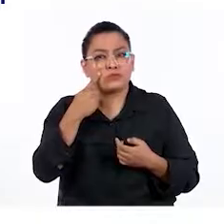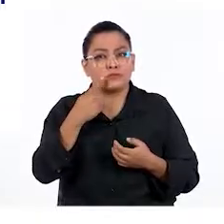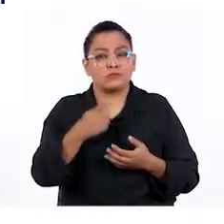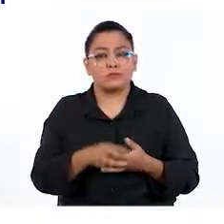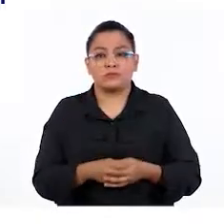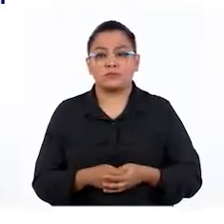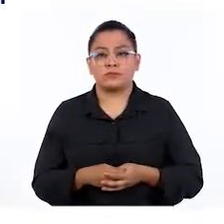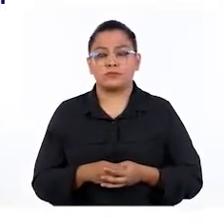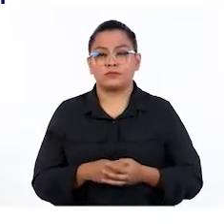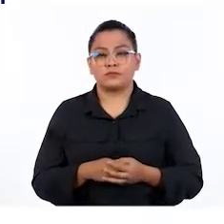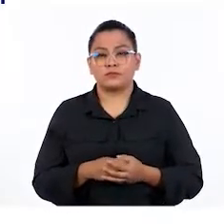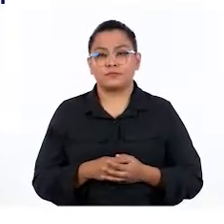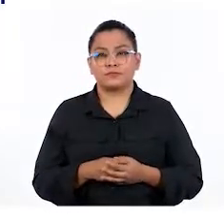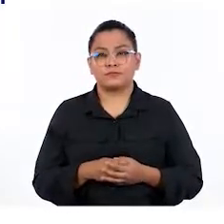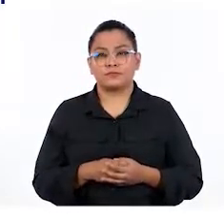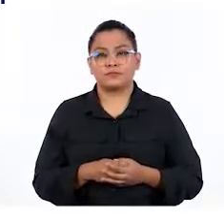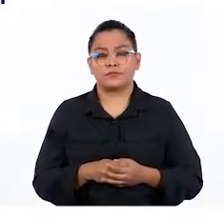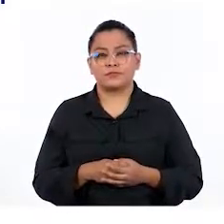de esta energía?